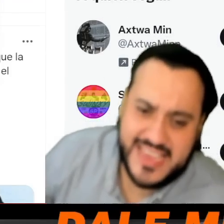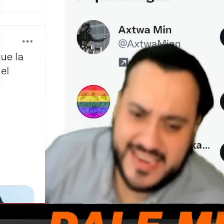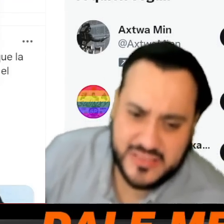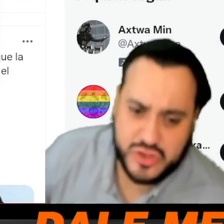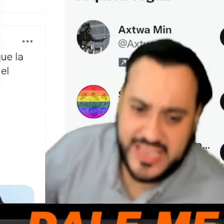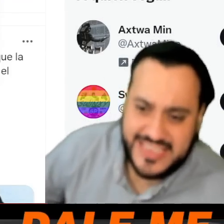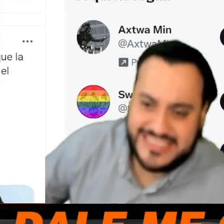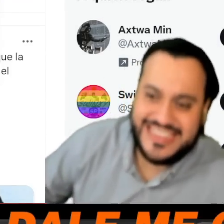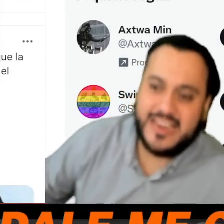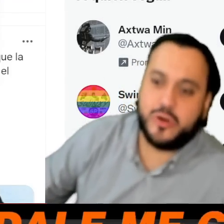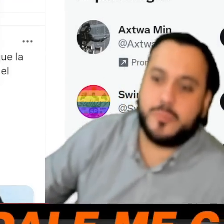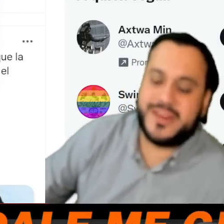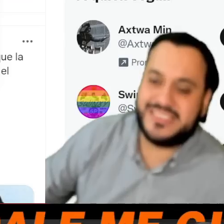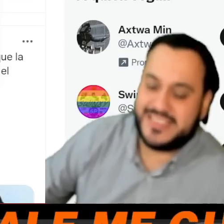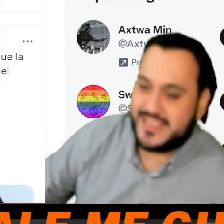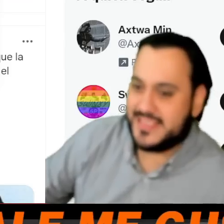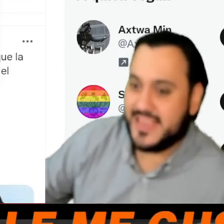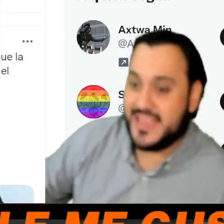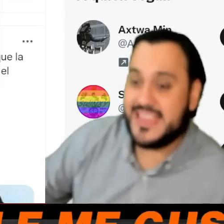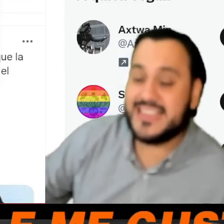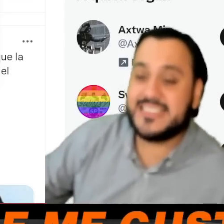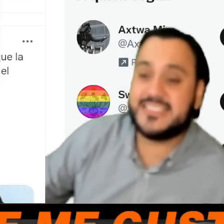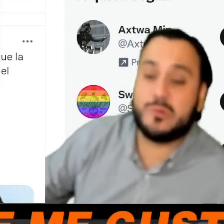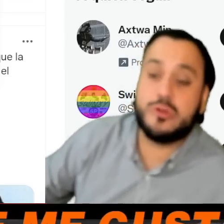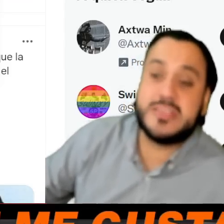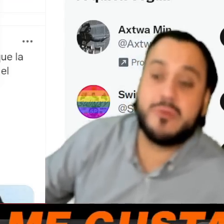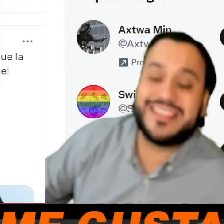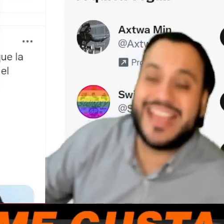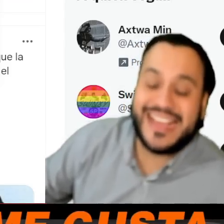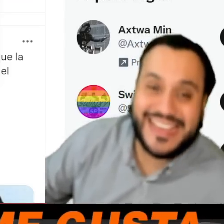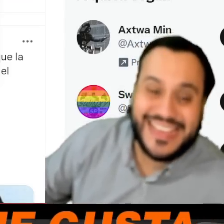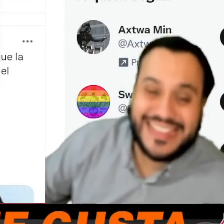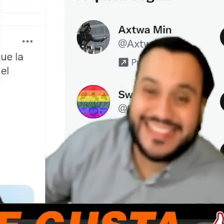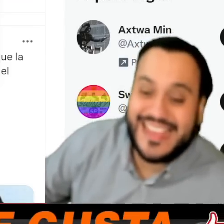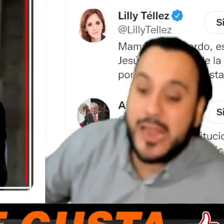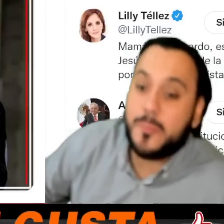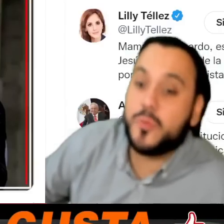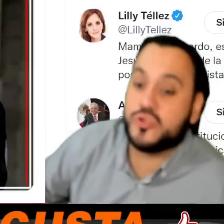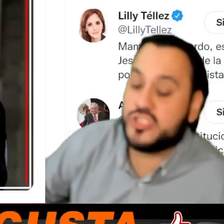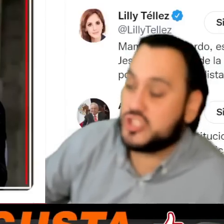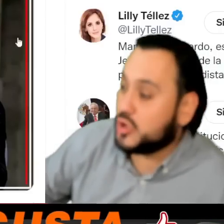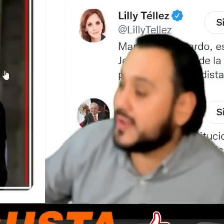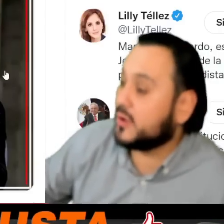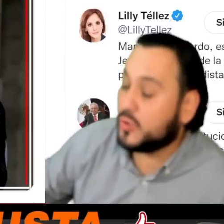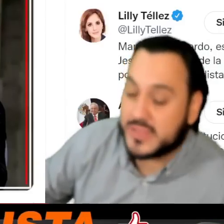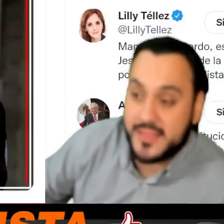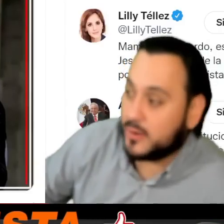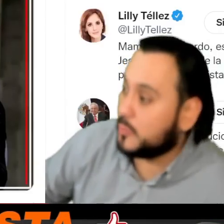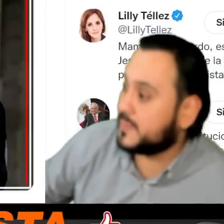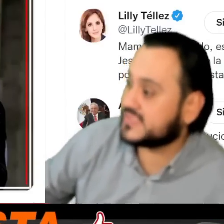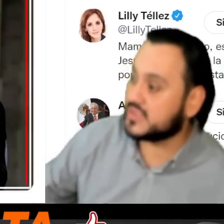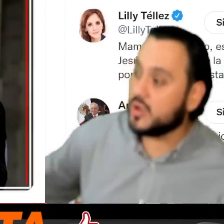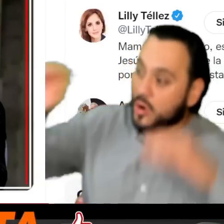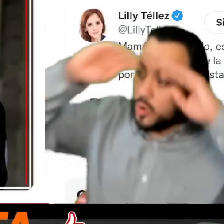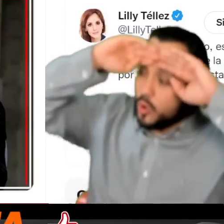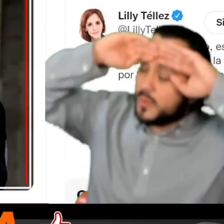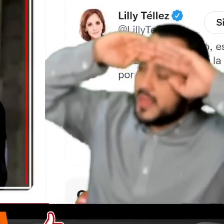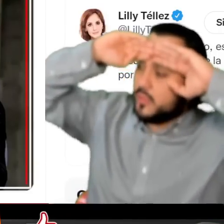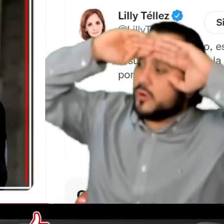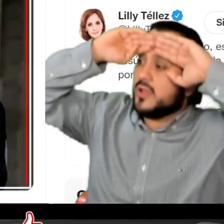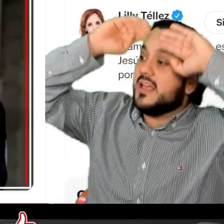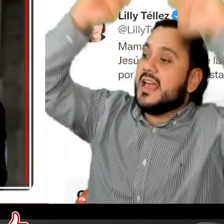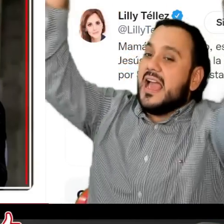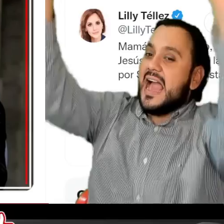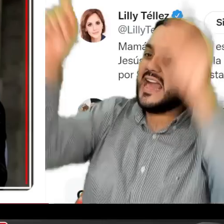tendencia en redes sociales narcopresidente y este es el último ataque de la oposición en contra de lópez obrador